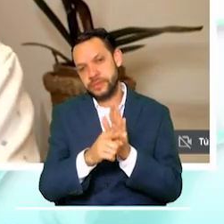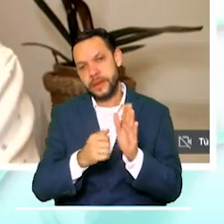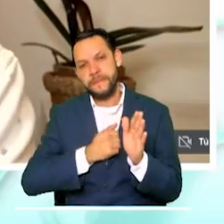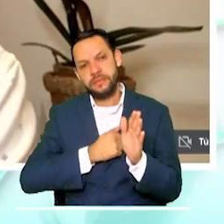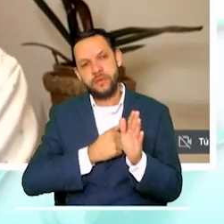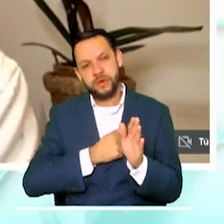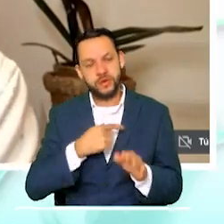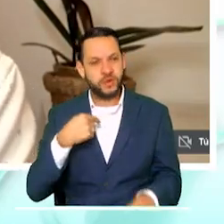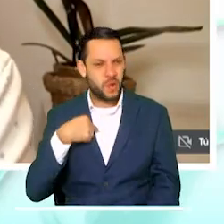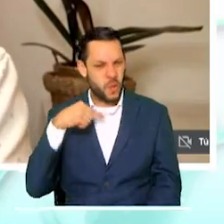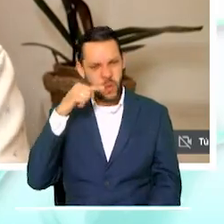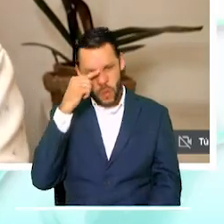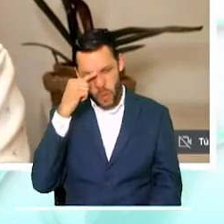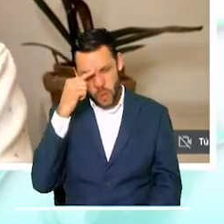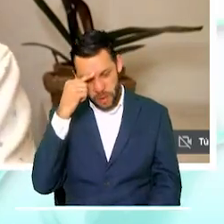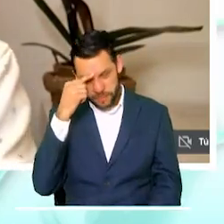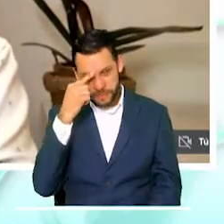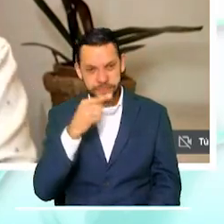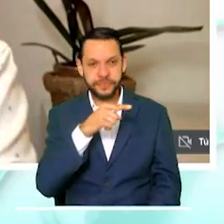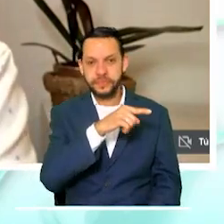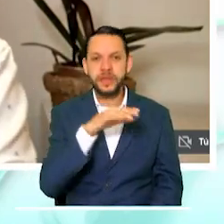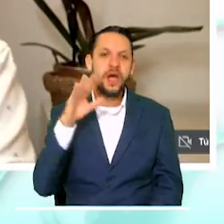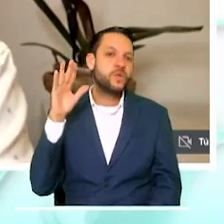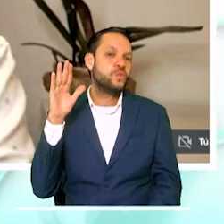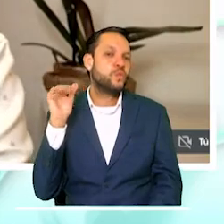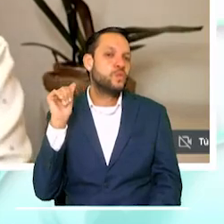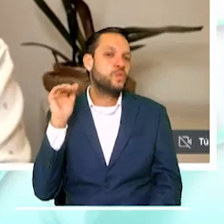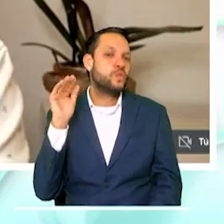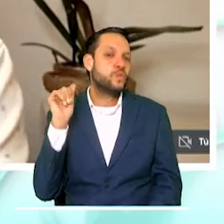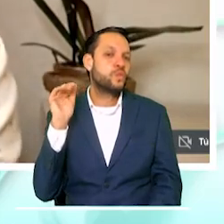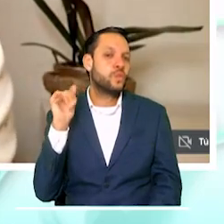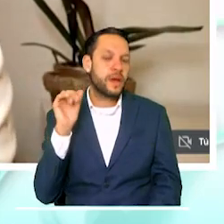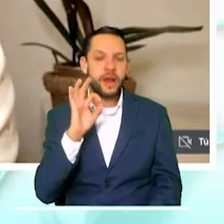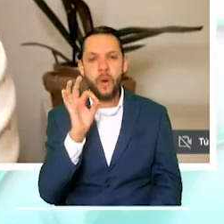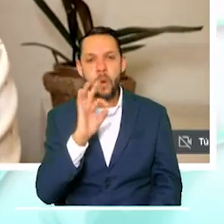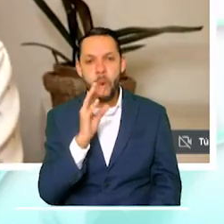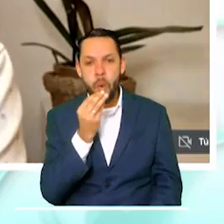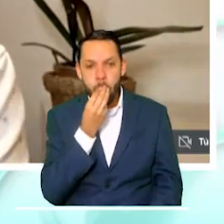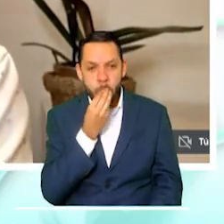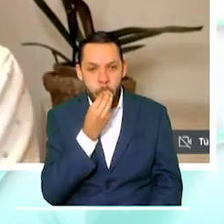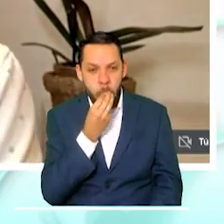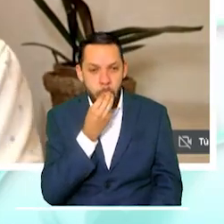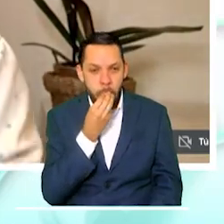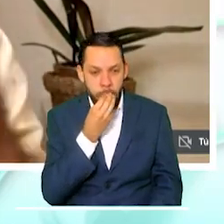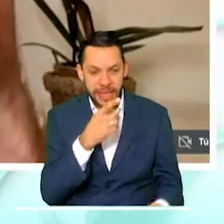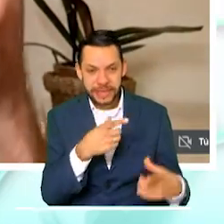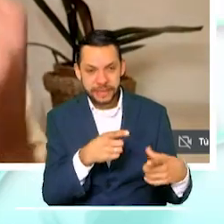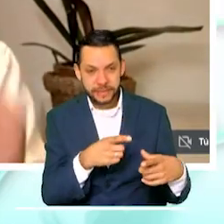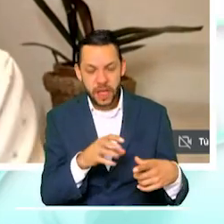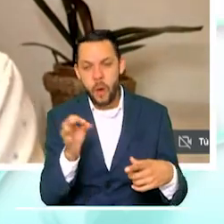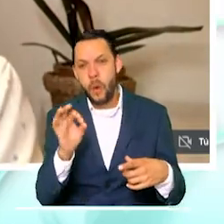pareja, con su suegra, con los alimentos que ahora el médico les está diciendo que tienen que empezar a tomar